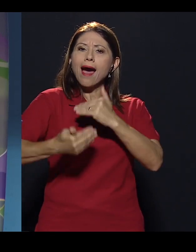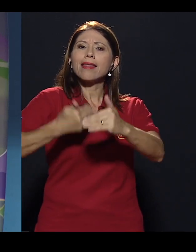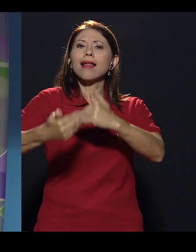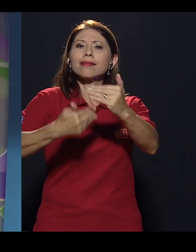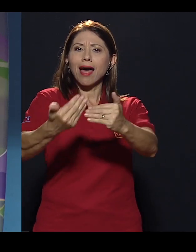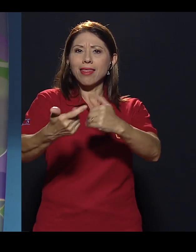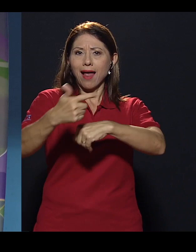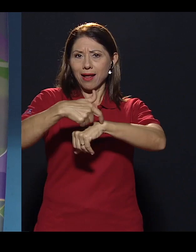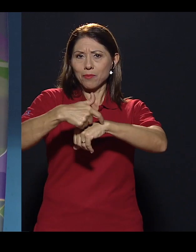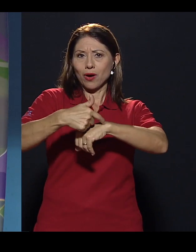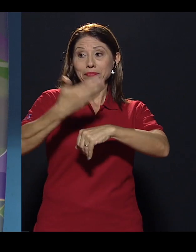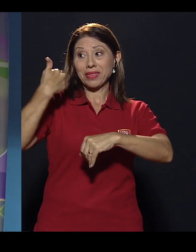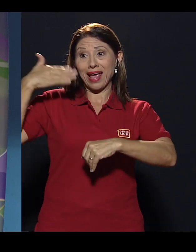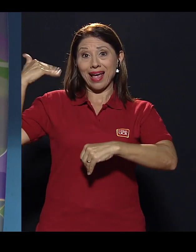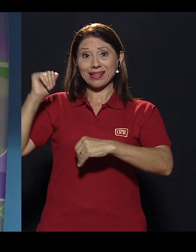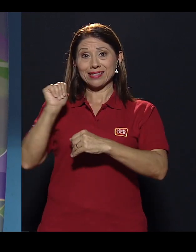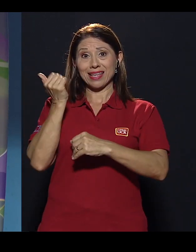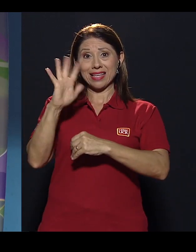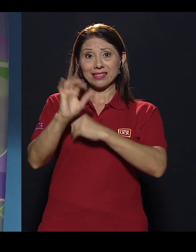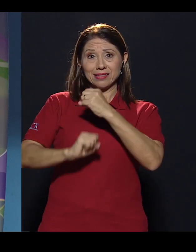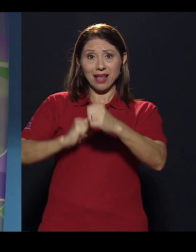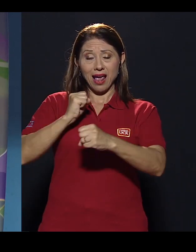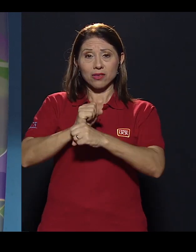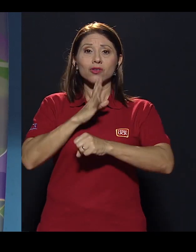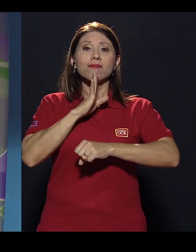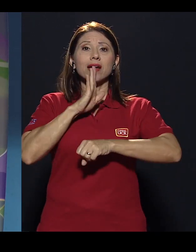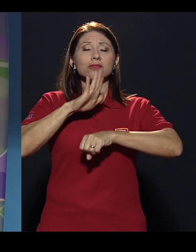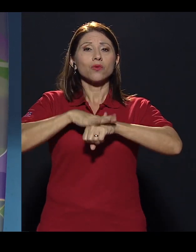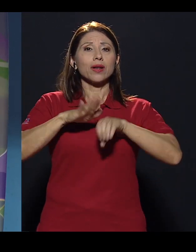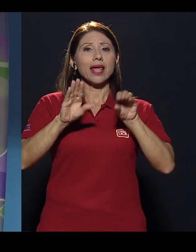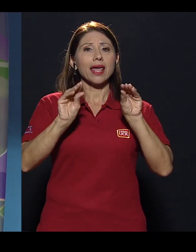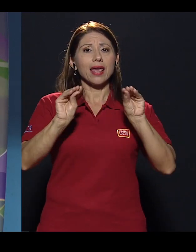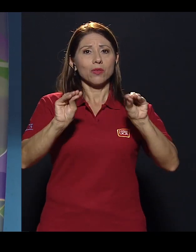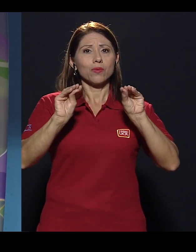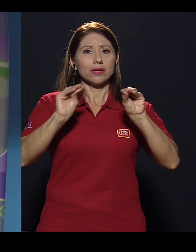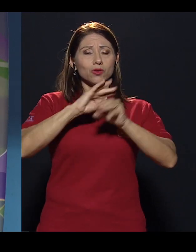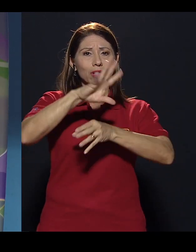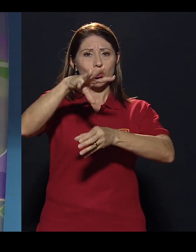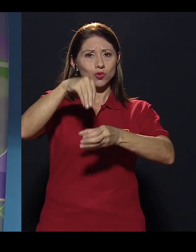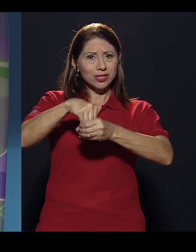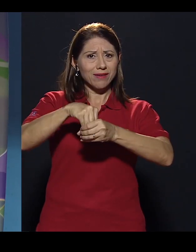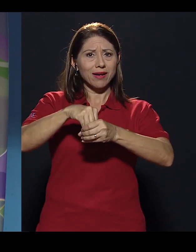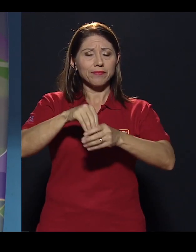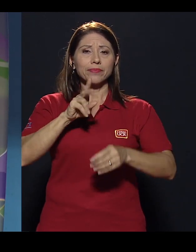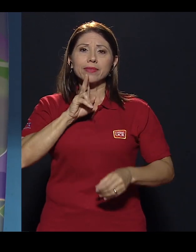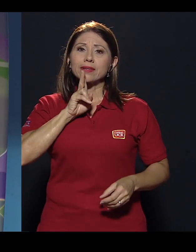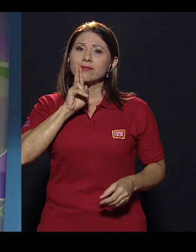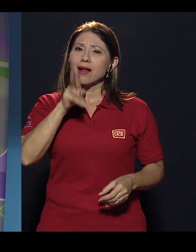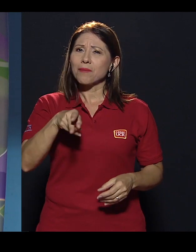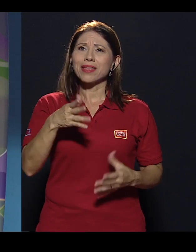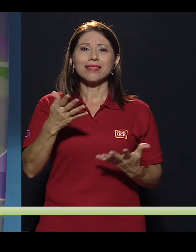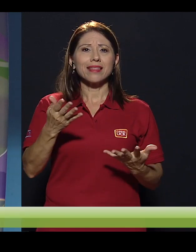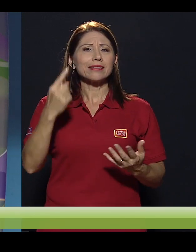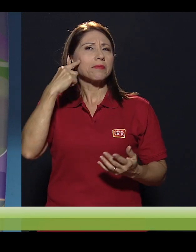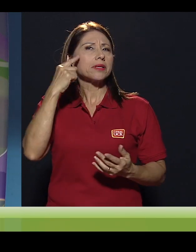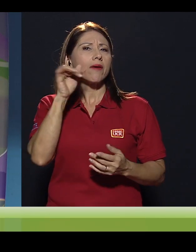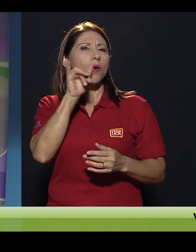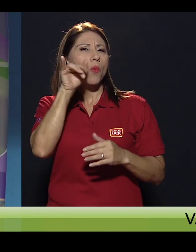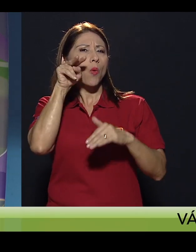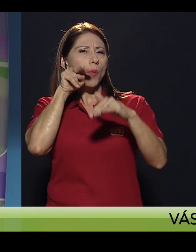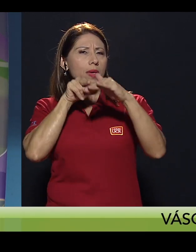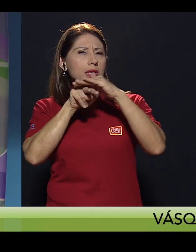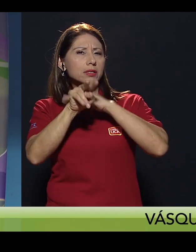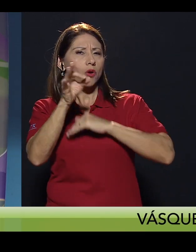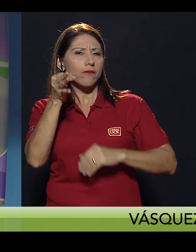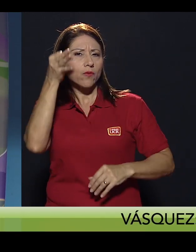adelantada a la época. Hace 15 años hablar de educación inclusiva era realmente con una visión muy a